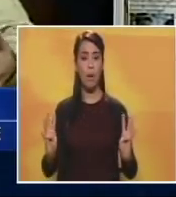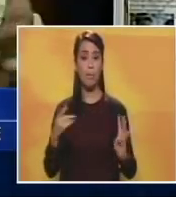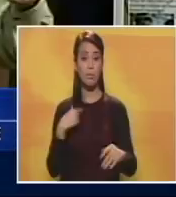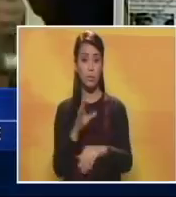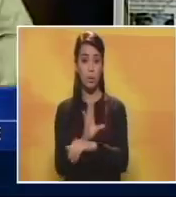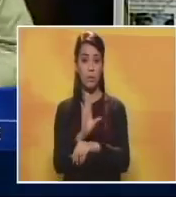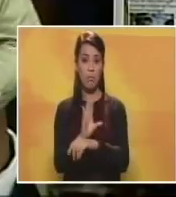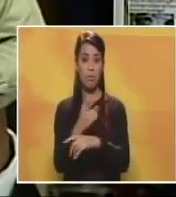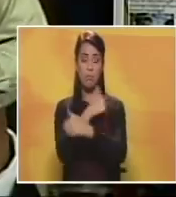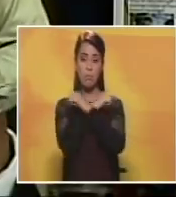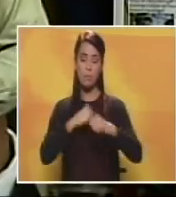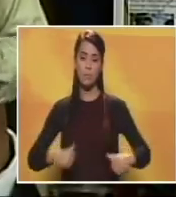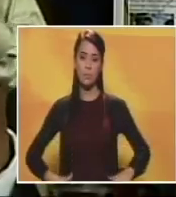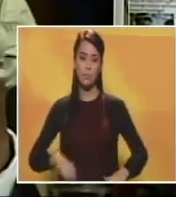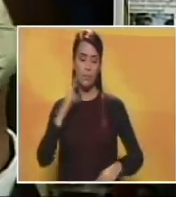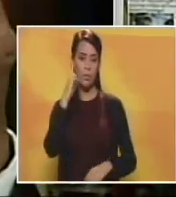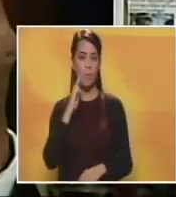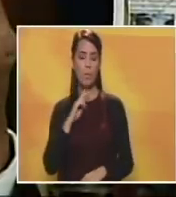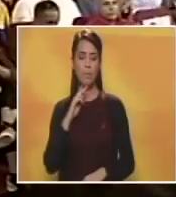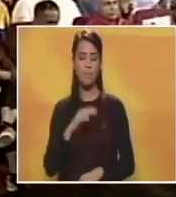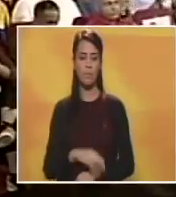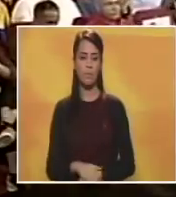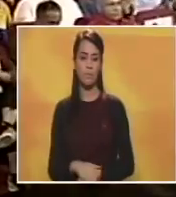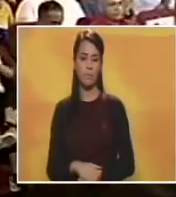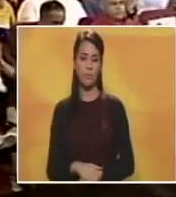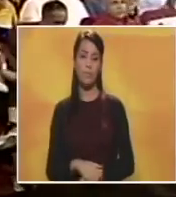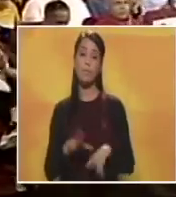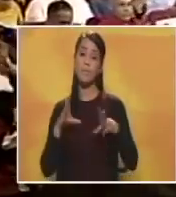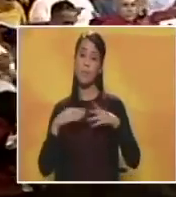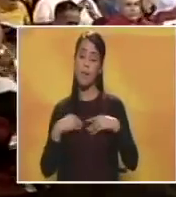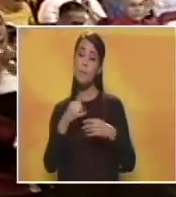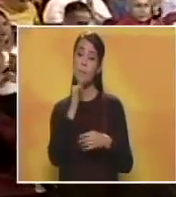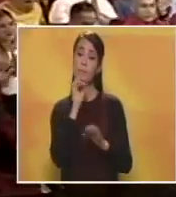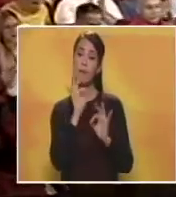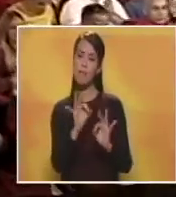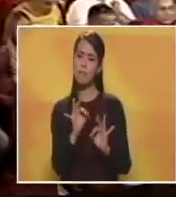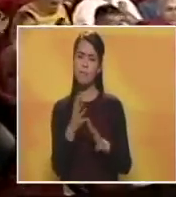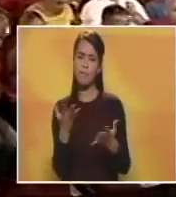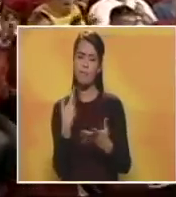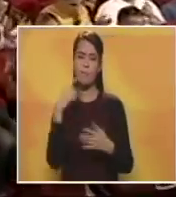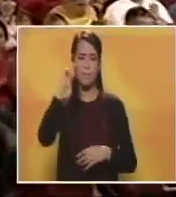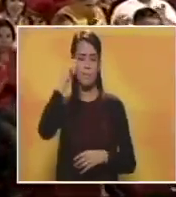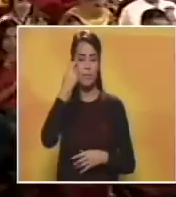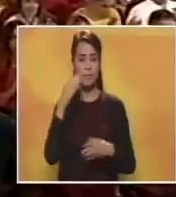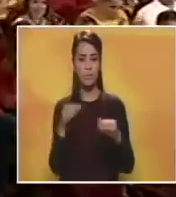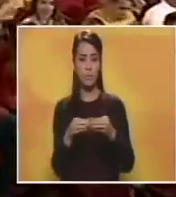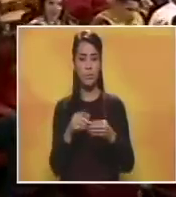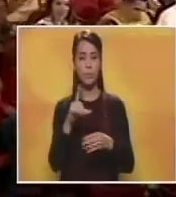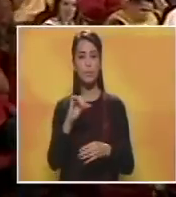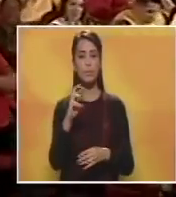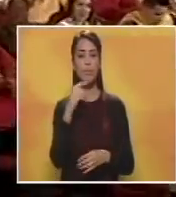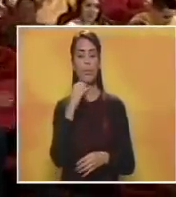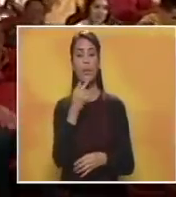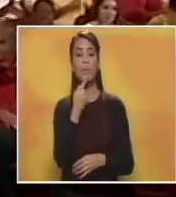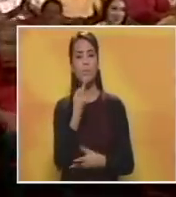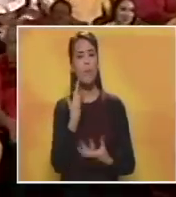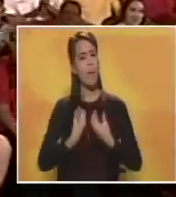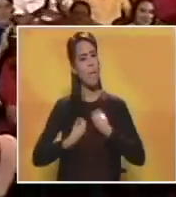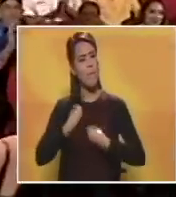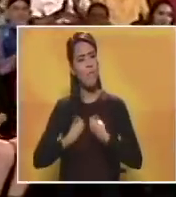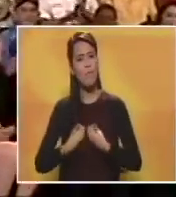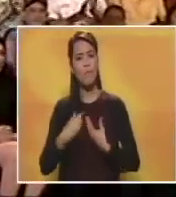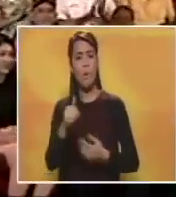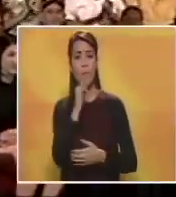Fuerza Armada Nacional Bolivariana. Cabello emitió estas afirmaciones tras recordar que el Grupo de Lima declaró ayer su profunda preocupación